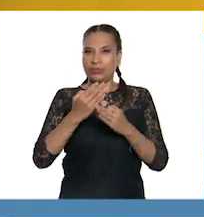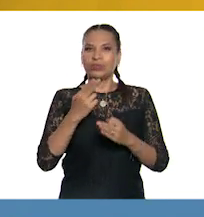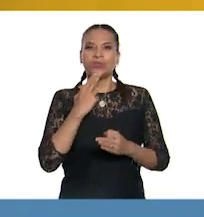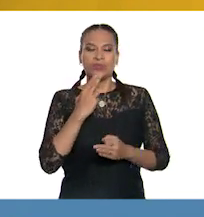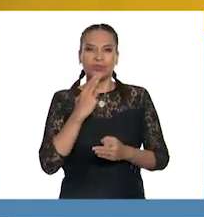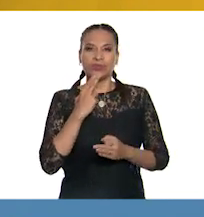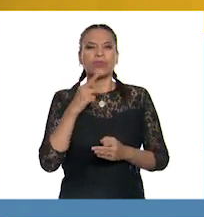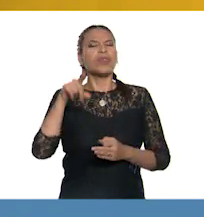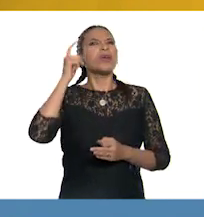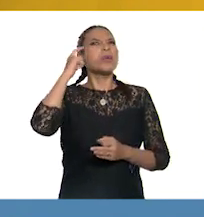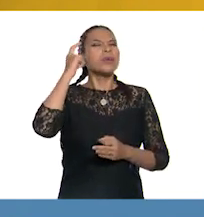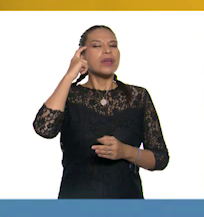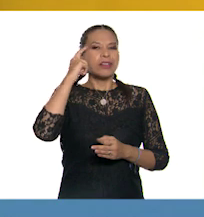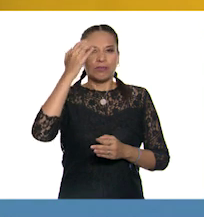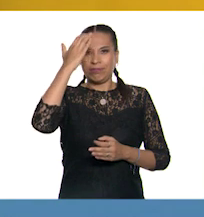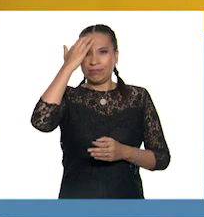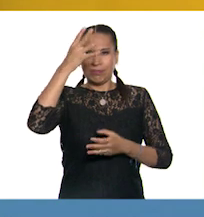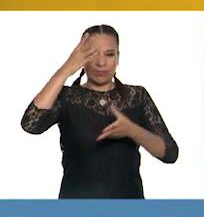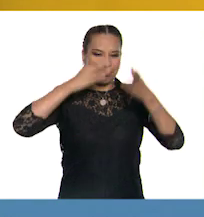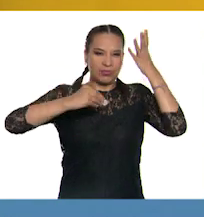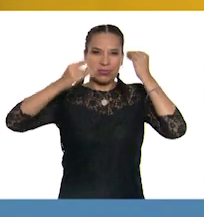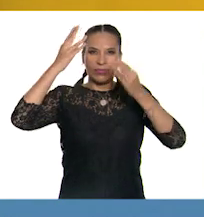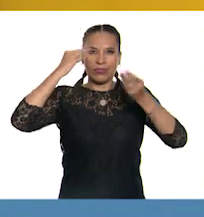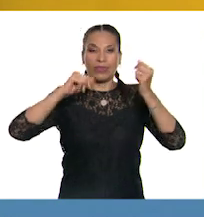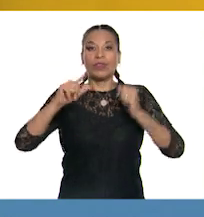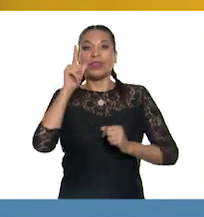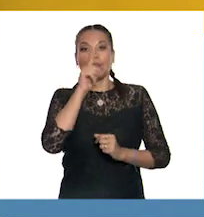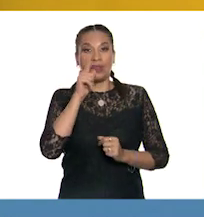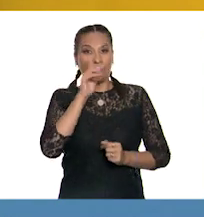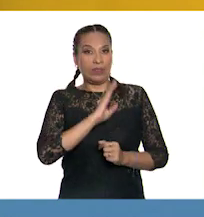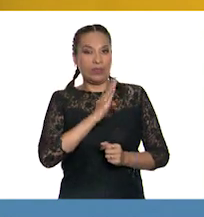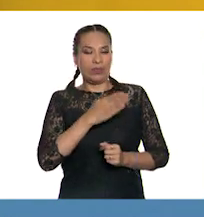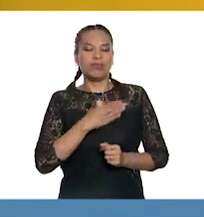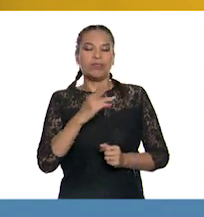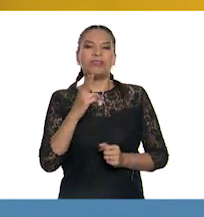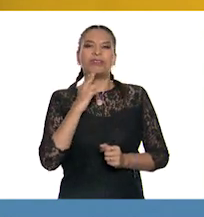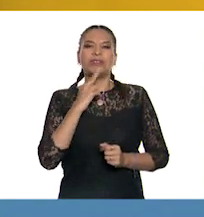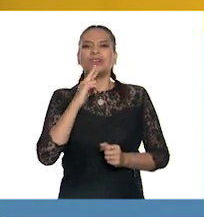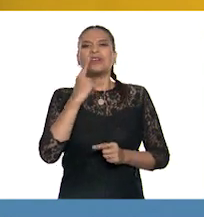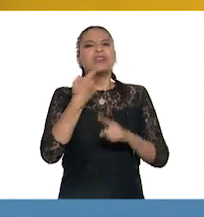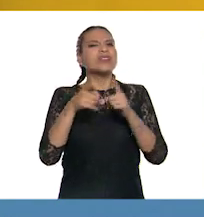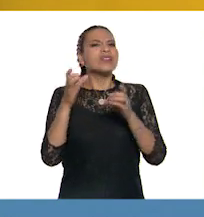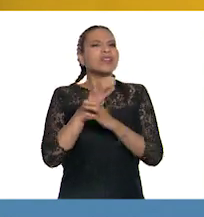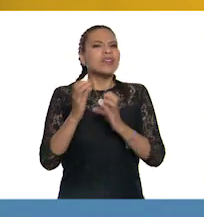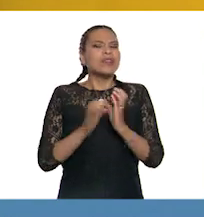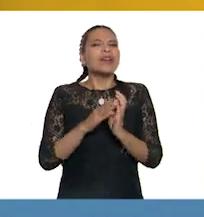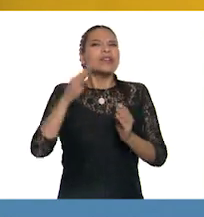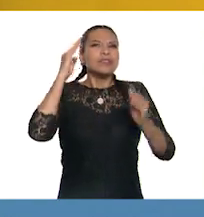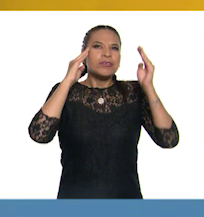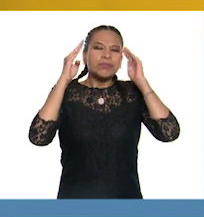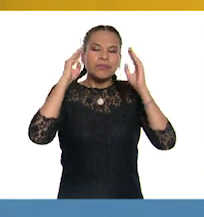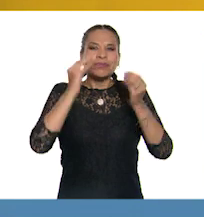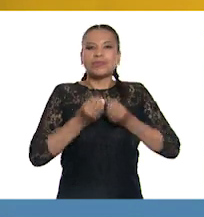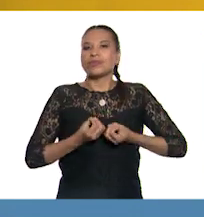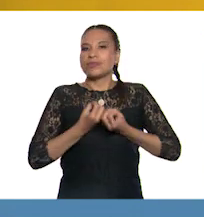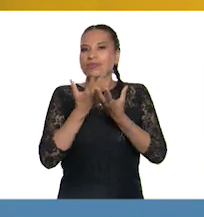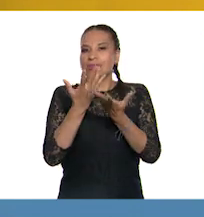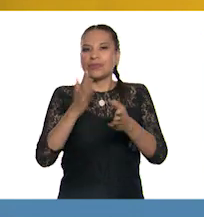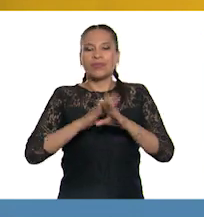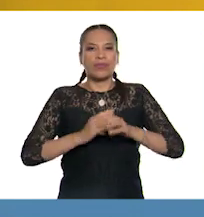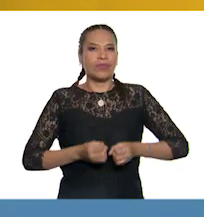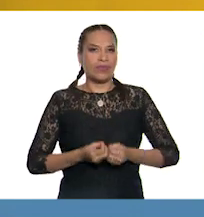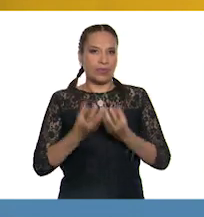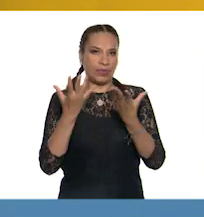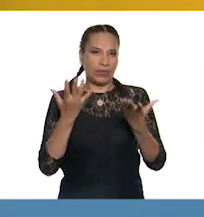aquí. Piensen que el conocimiento profundo de nuestra lengua nos permite, entre otras cosas, pensar y expresarnos con mayor